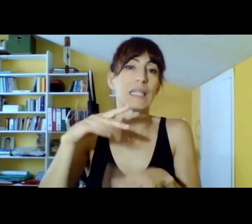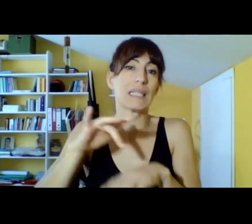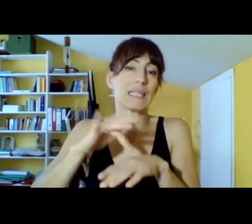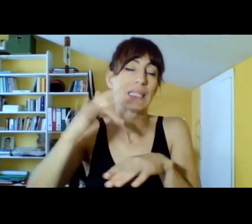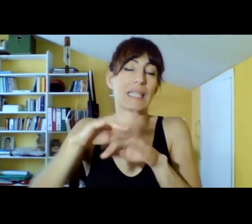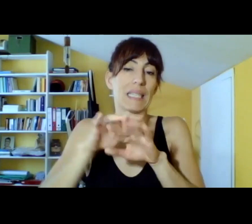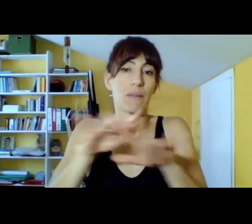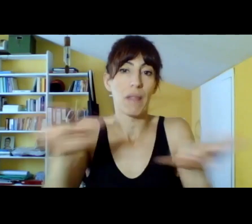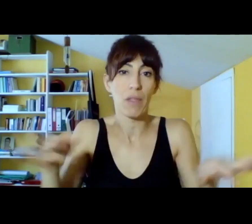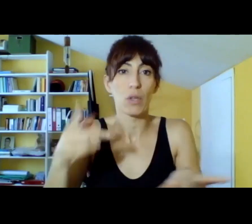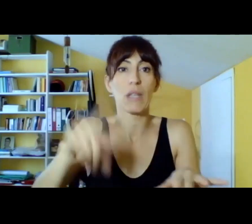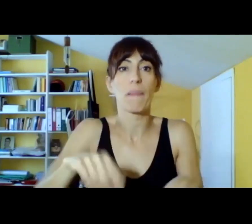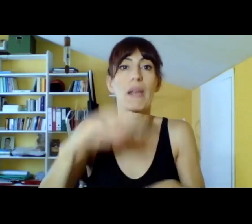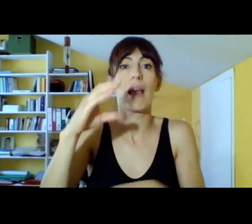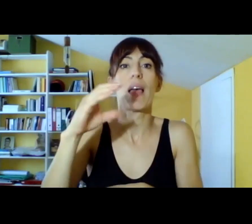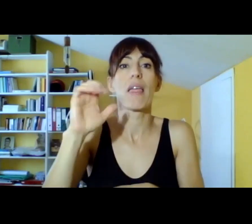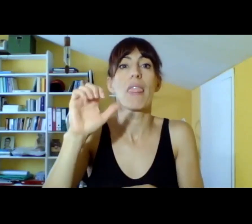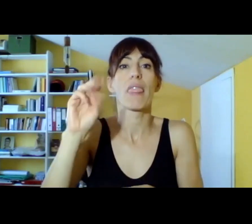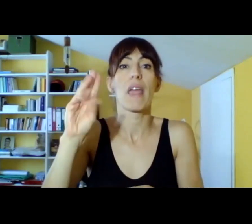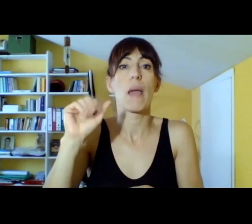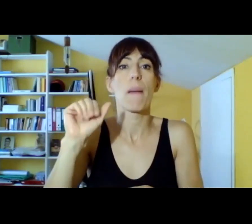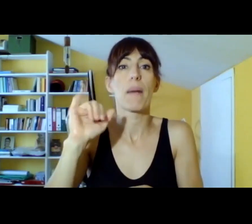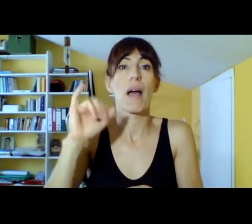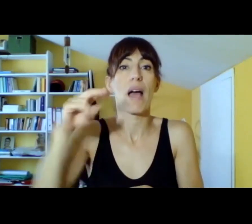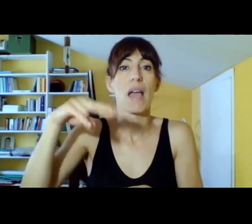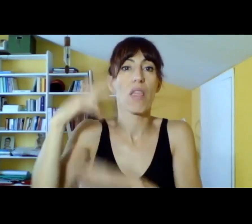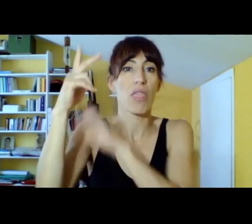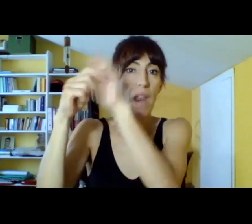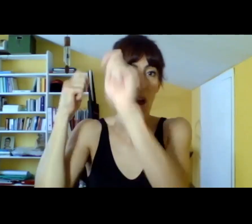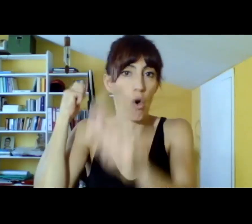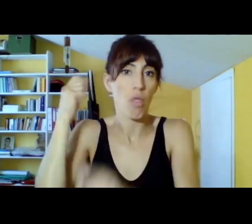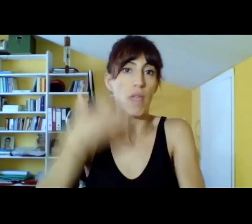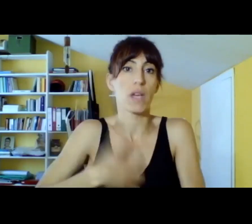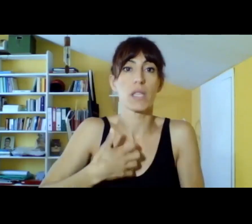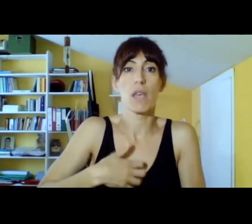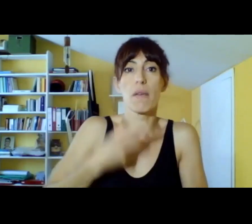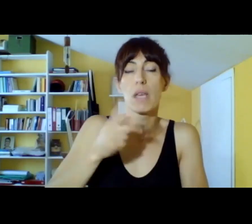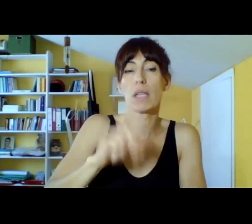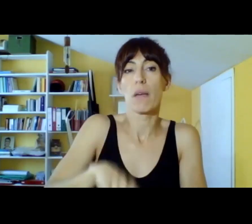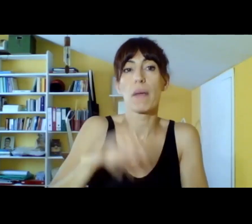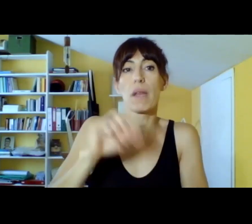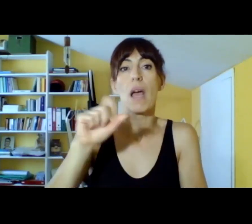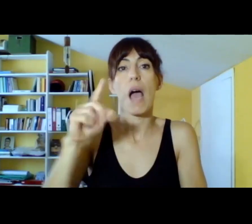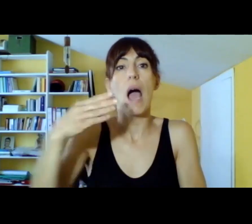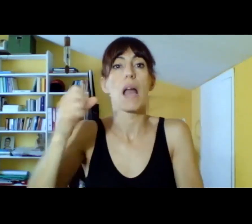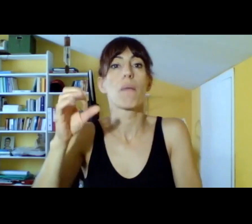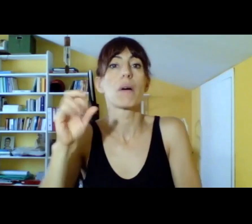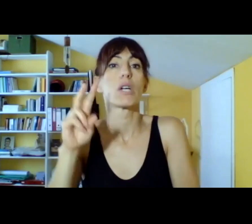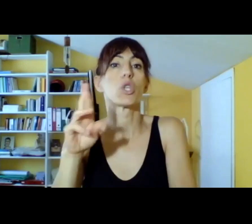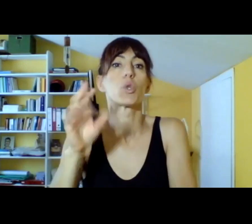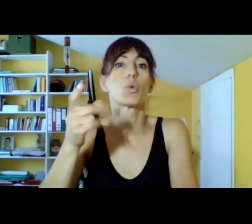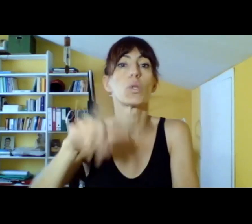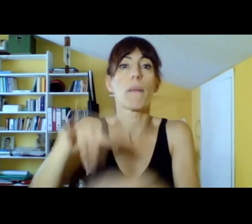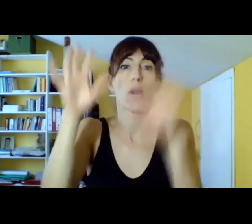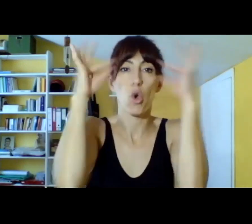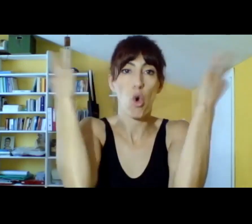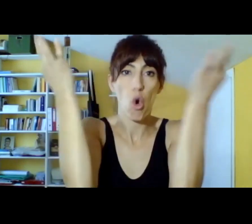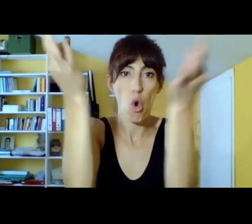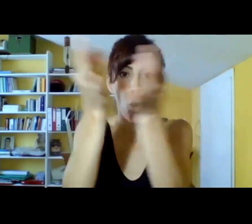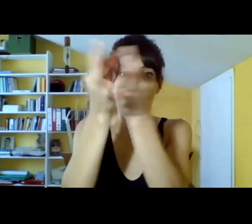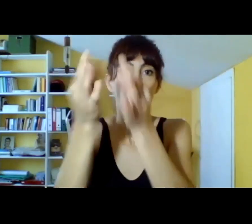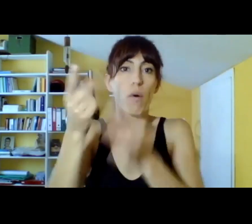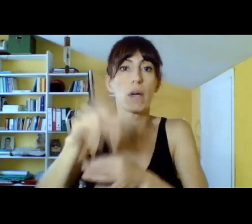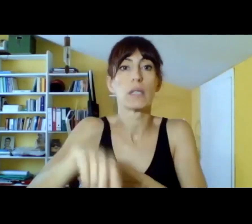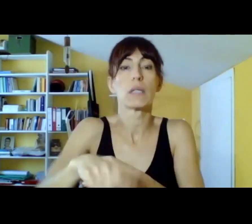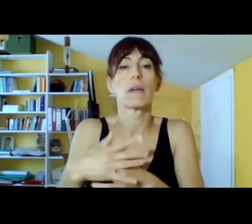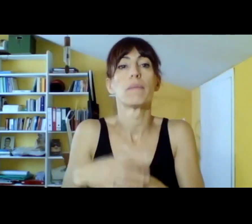la Fundación CEPAIN en Sevilla, en Zaragoza, como Albasur, Plena Inclusión en Córdoba, también en el